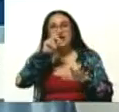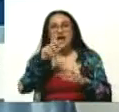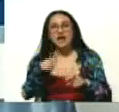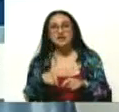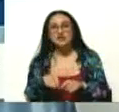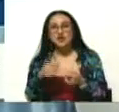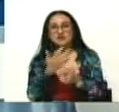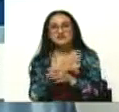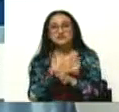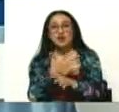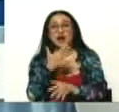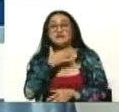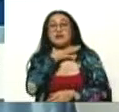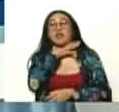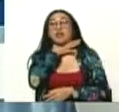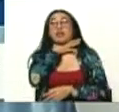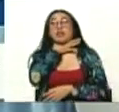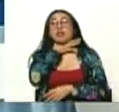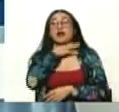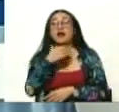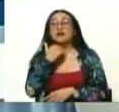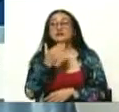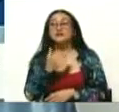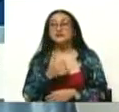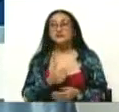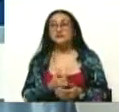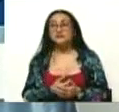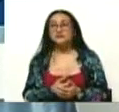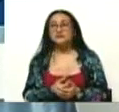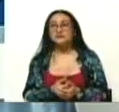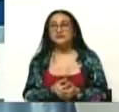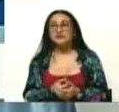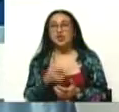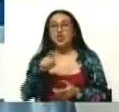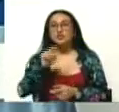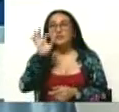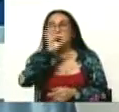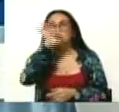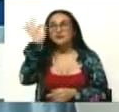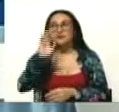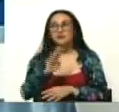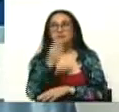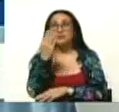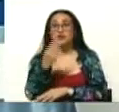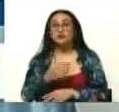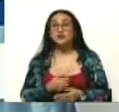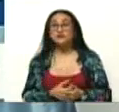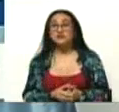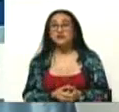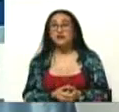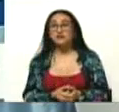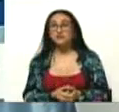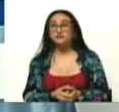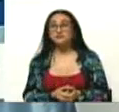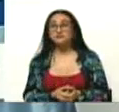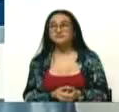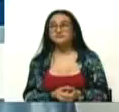sexualmente y casi lo asfixian. Eso también ocurrió en Barquisimeto, estado Lara. Y en este